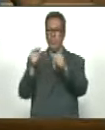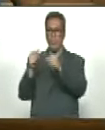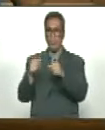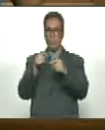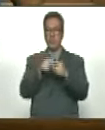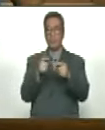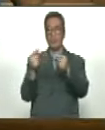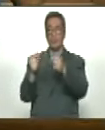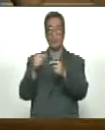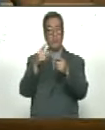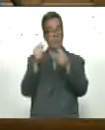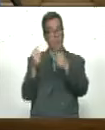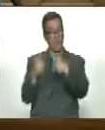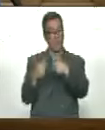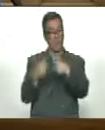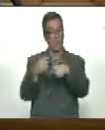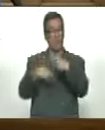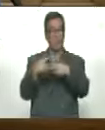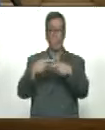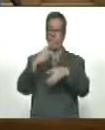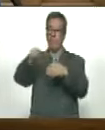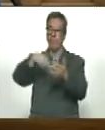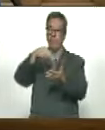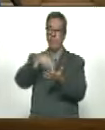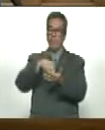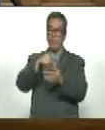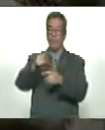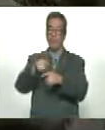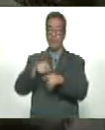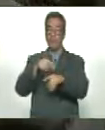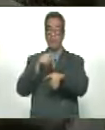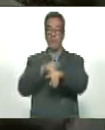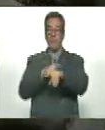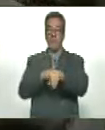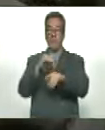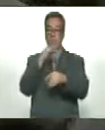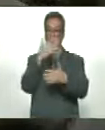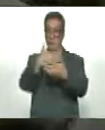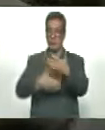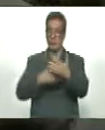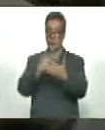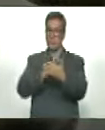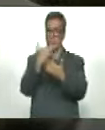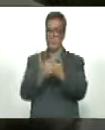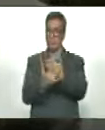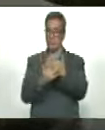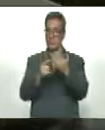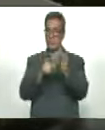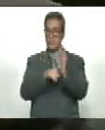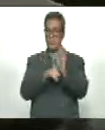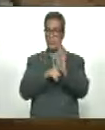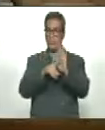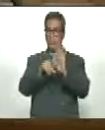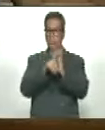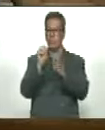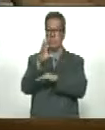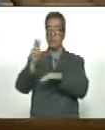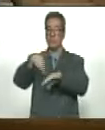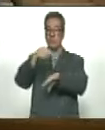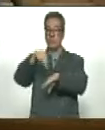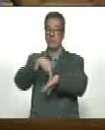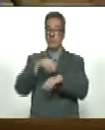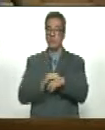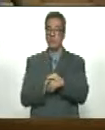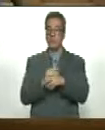Permanente de Economía, Finanzas y Desarrollo Nacional, mediante la cual remite el informe del proyecto de presupuesto de la Asamblea